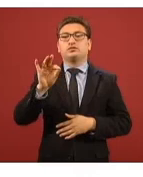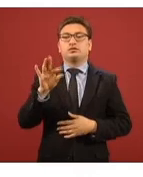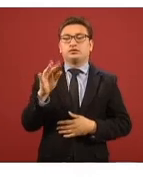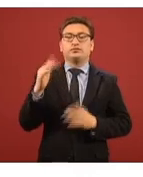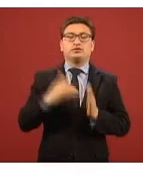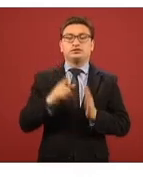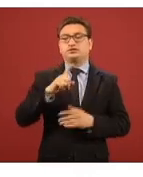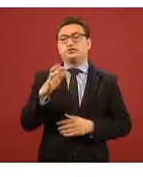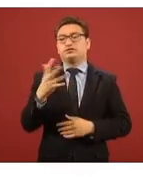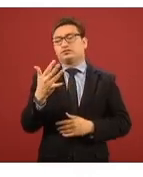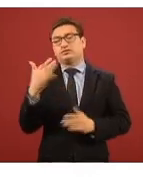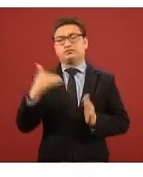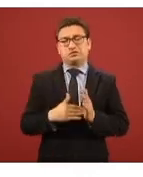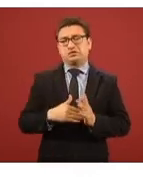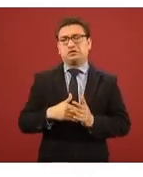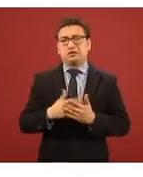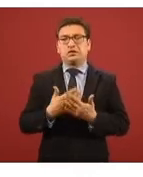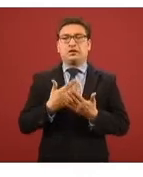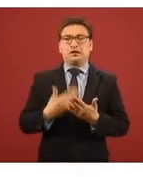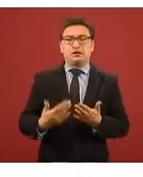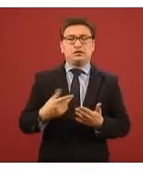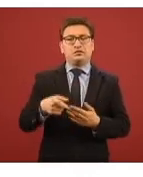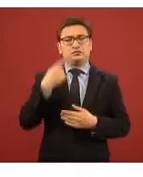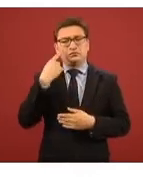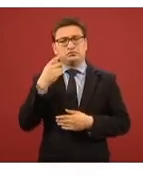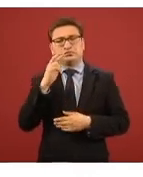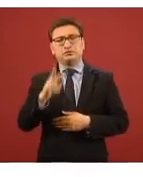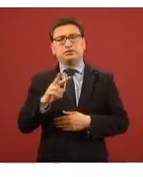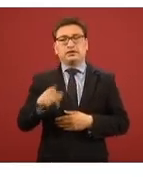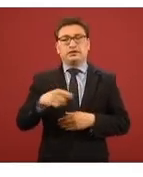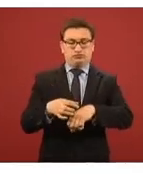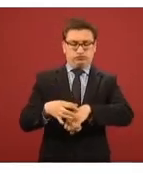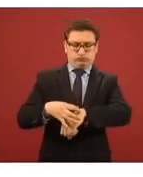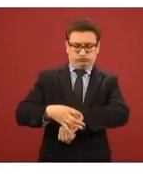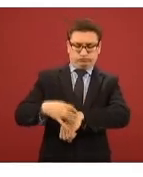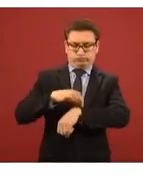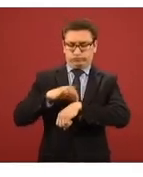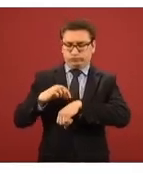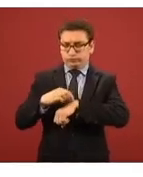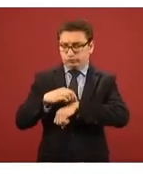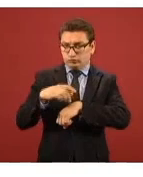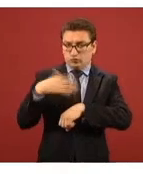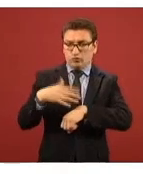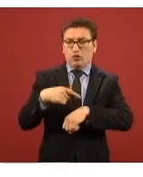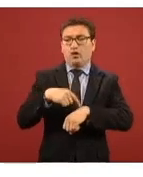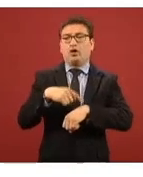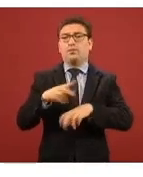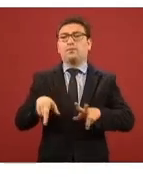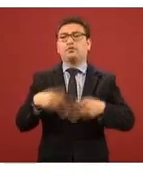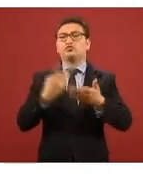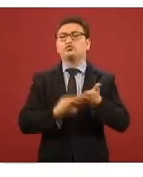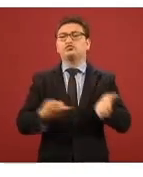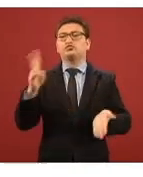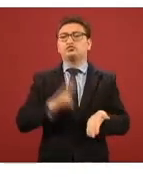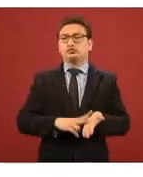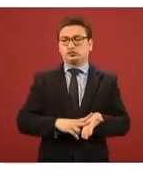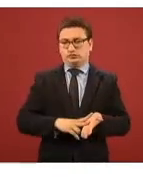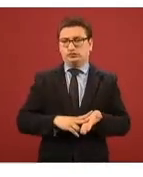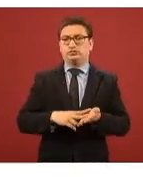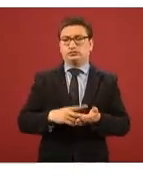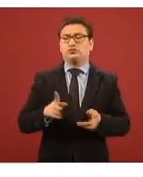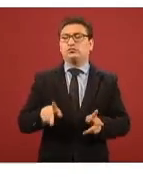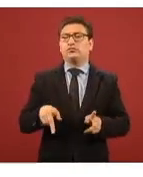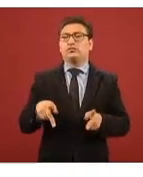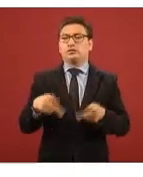750 mil un aquí pueden ver este que tiene incrustaciones de diamantes este se vendió al doble y se vendió en